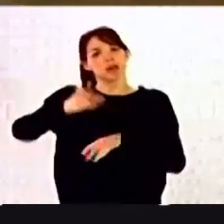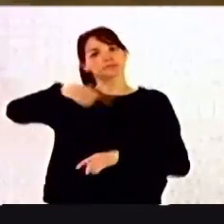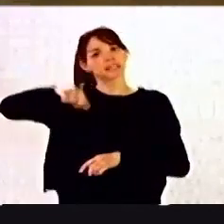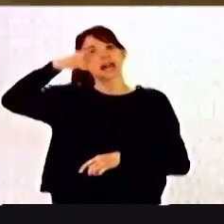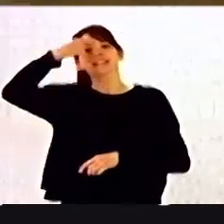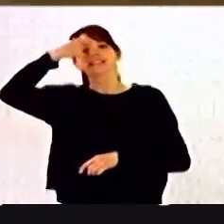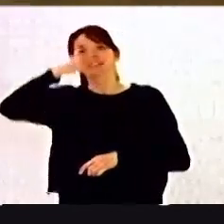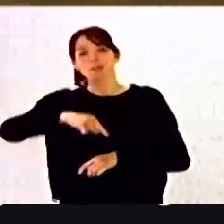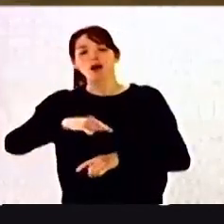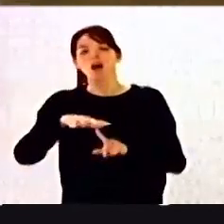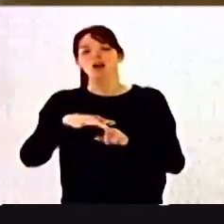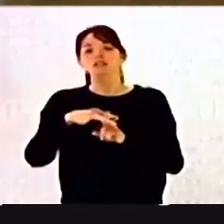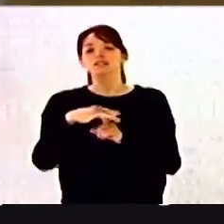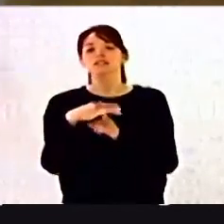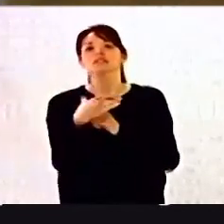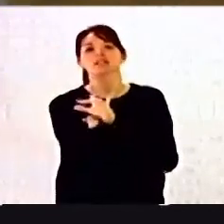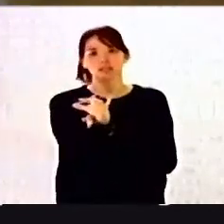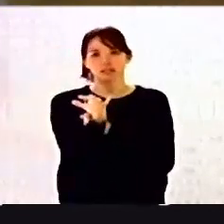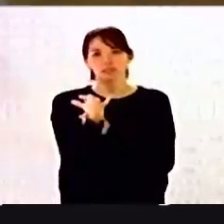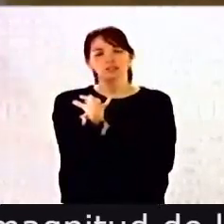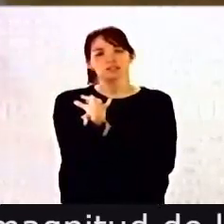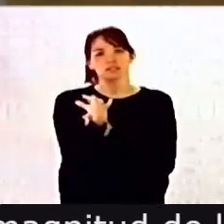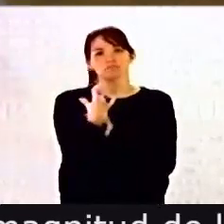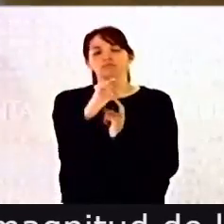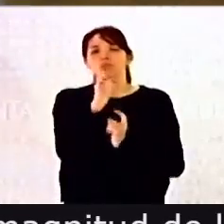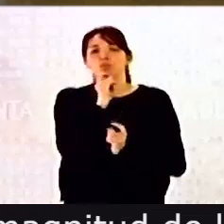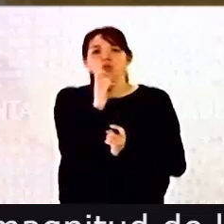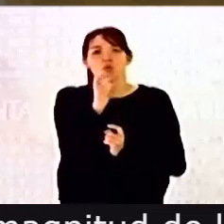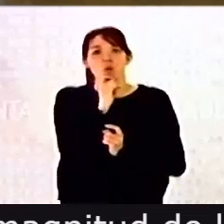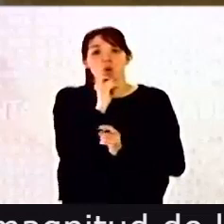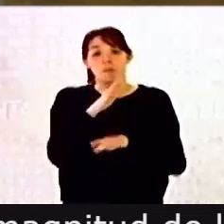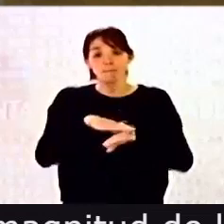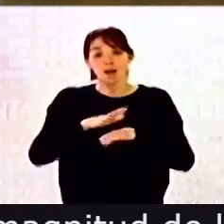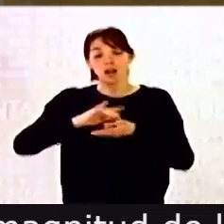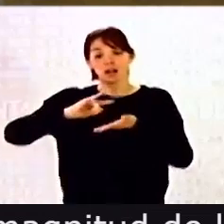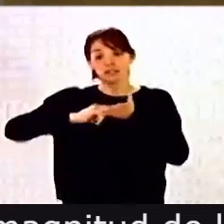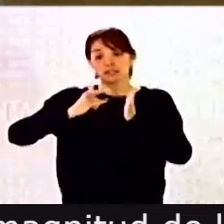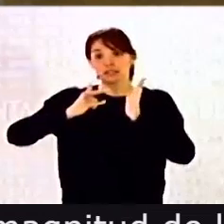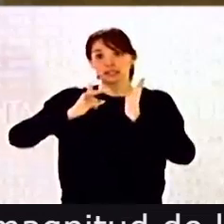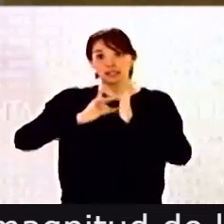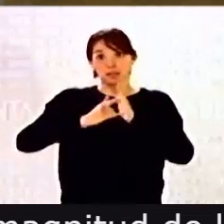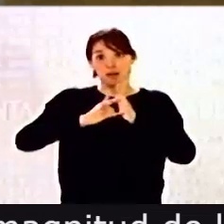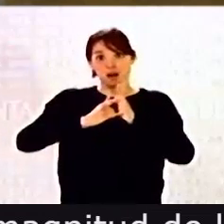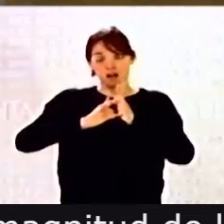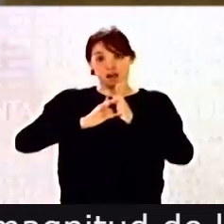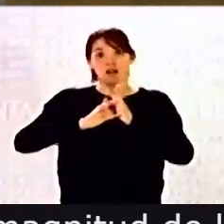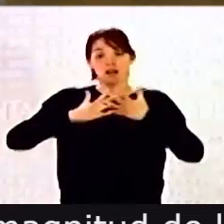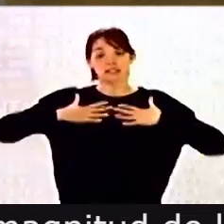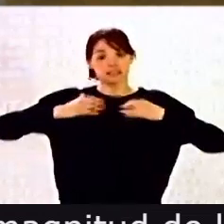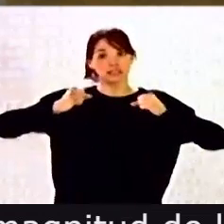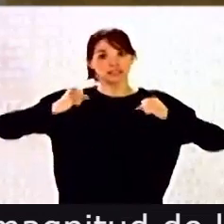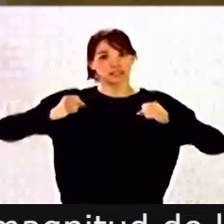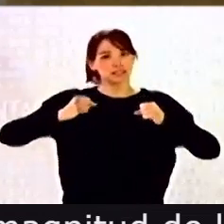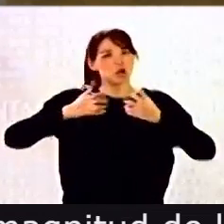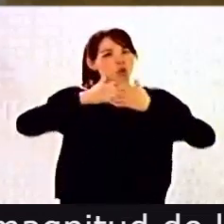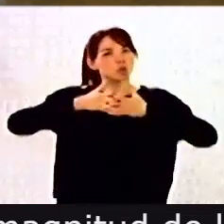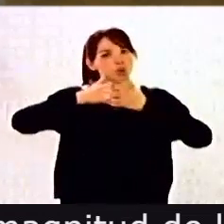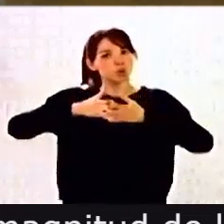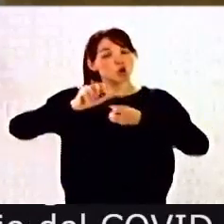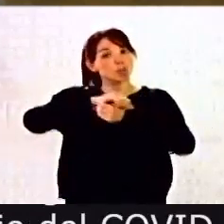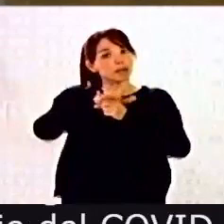magnitud de lo que ha supuesto para el sistema sanitario el abordaje del COVID-19, decirle que